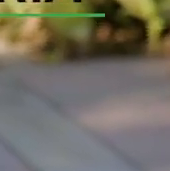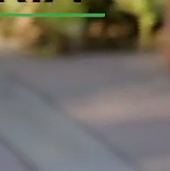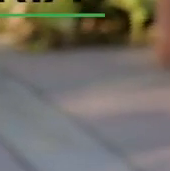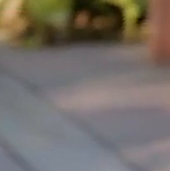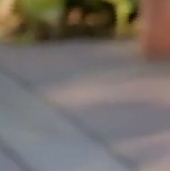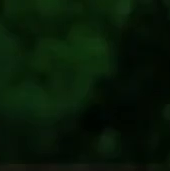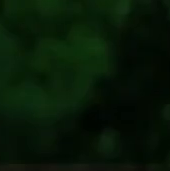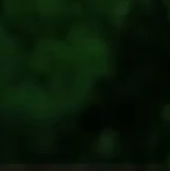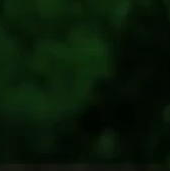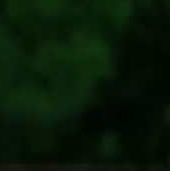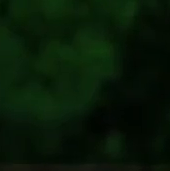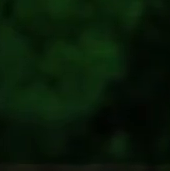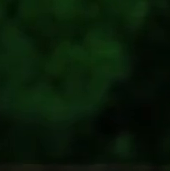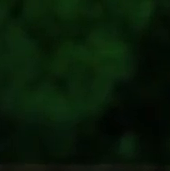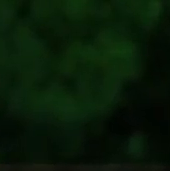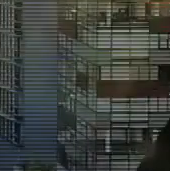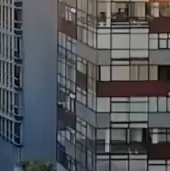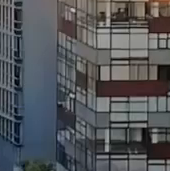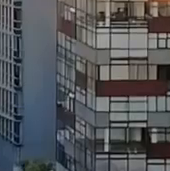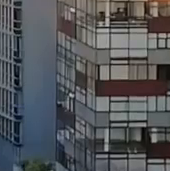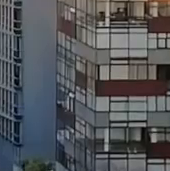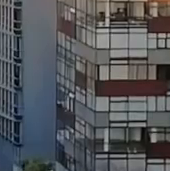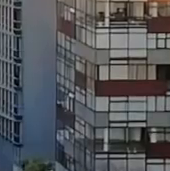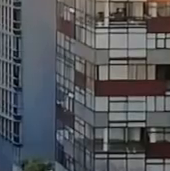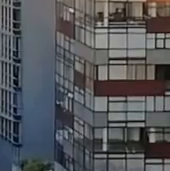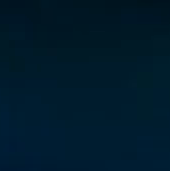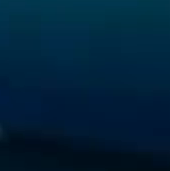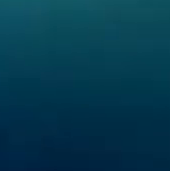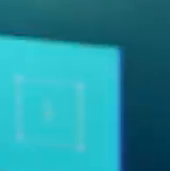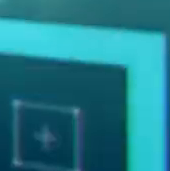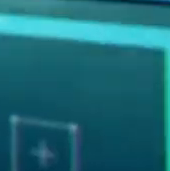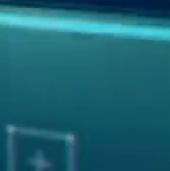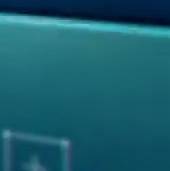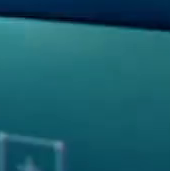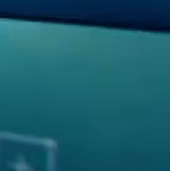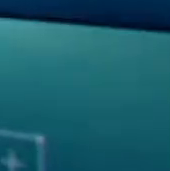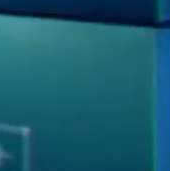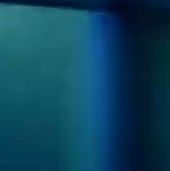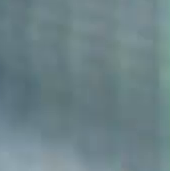preparatoria la 4t también es verde partido verde Ciudad de